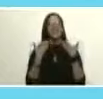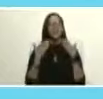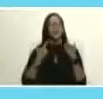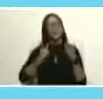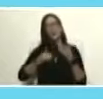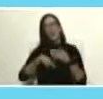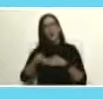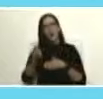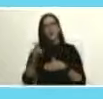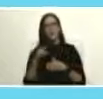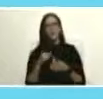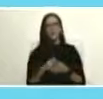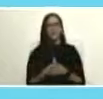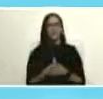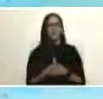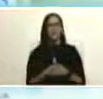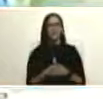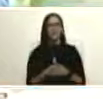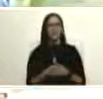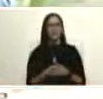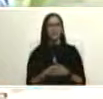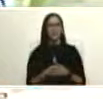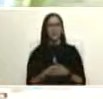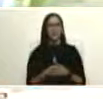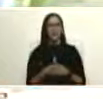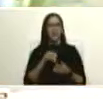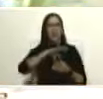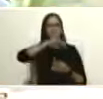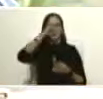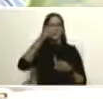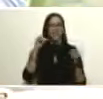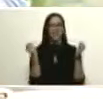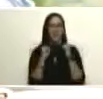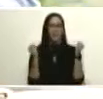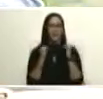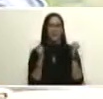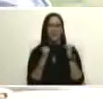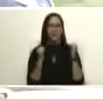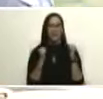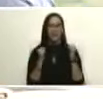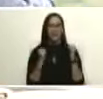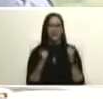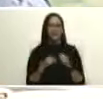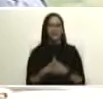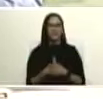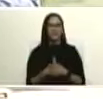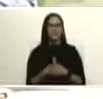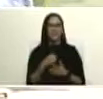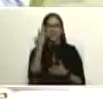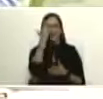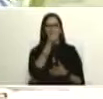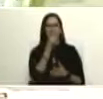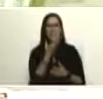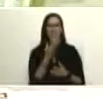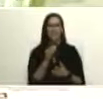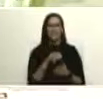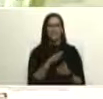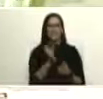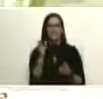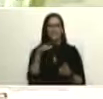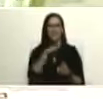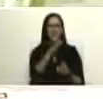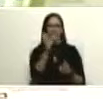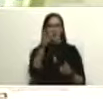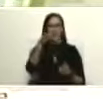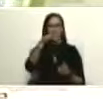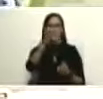vamos a las frescas montañas de Mérida. Miren qué belleza subir por esas